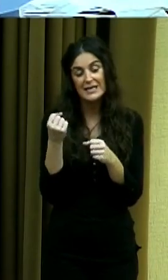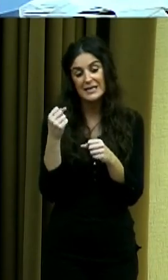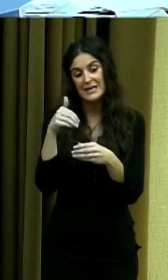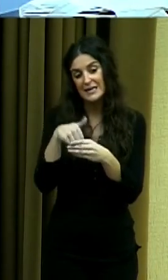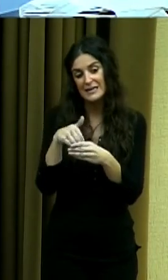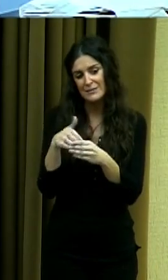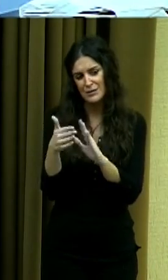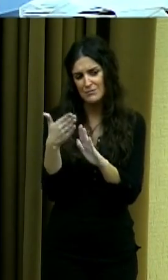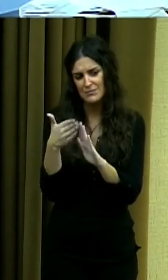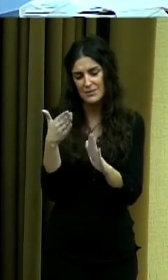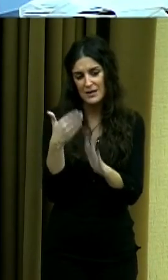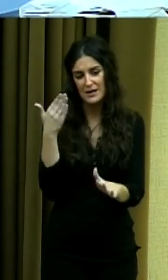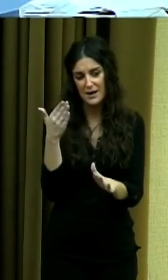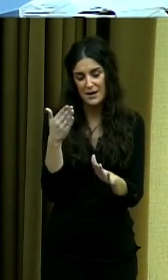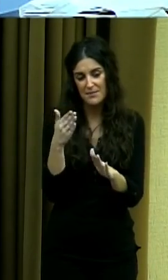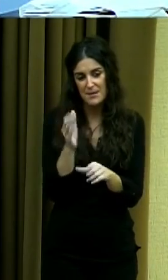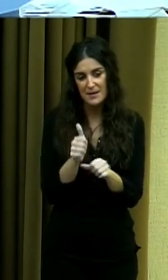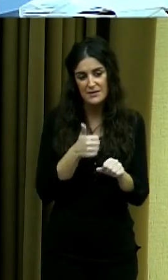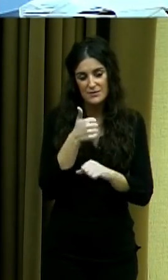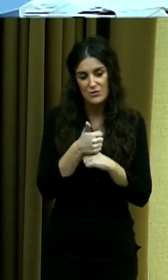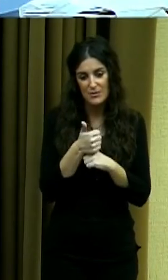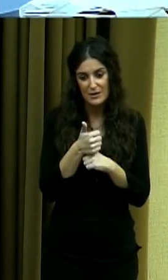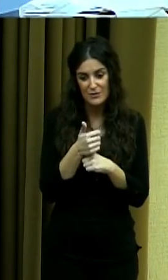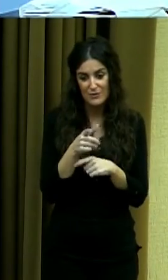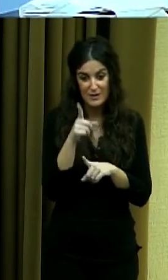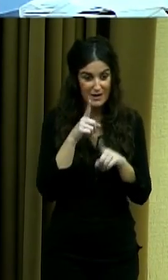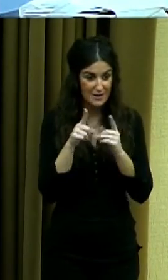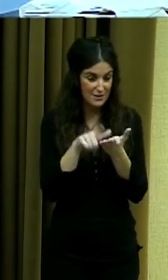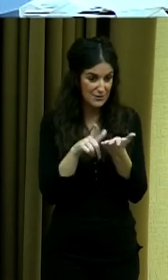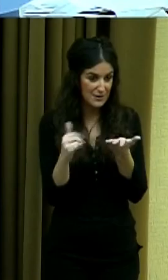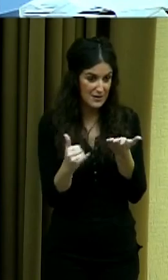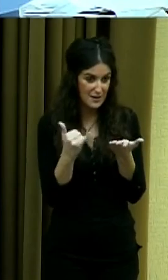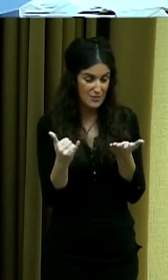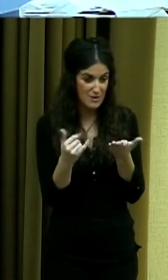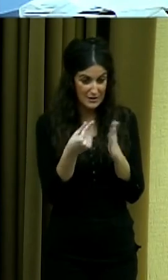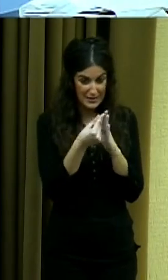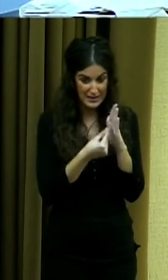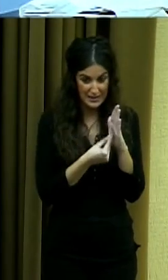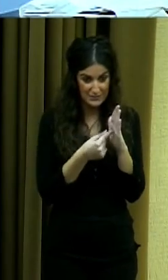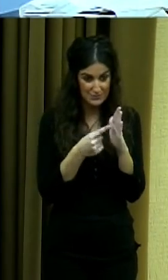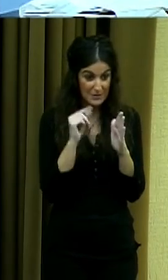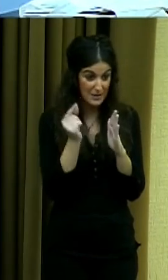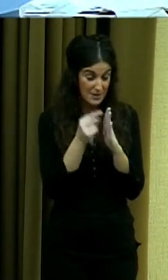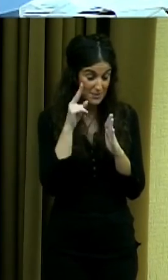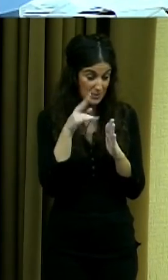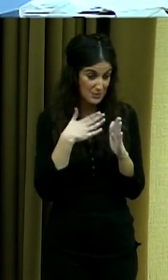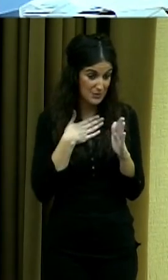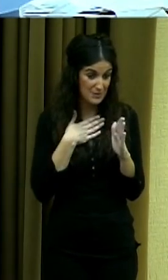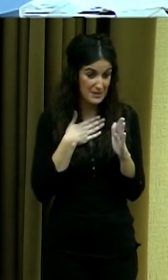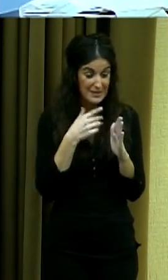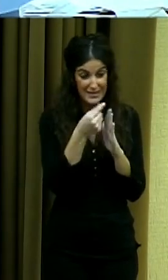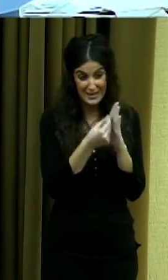todo en las alteraciones del lenguaje, que son el dato, desde mi punto de vista, el dato